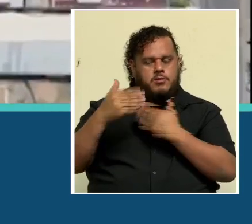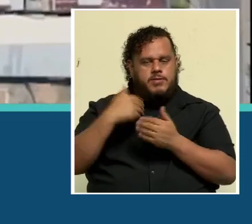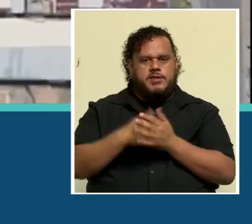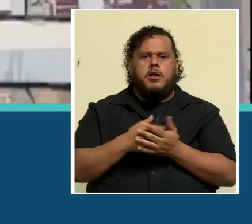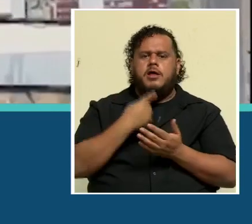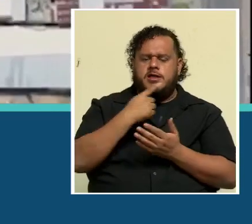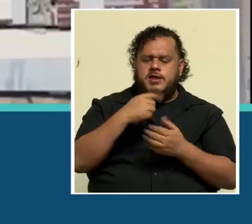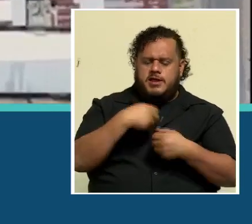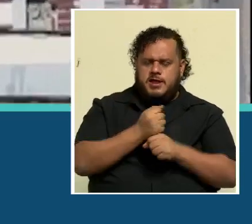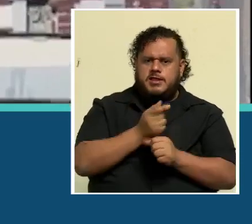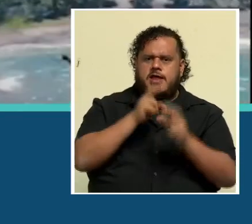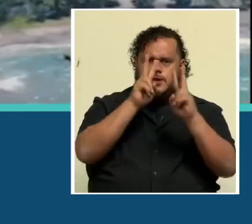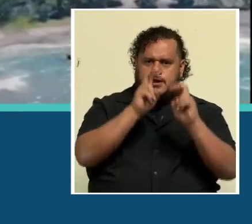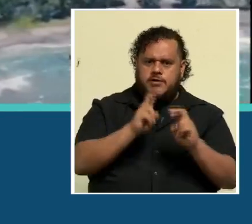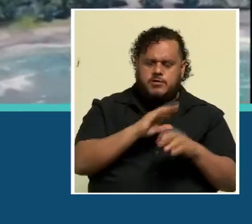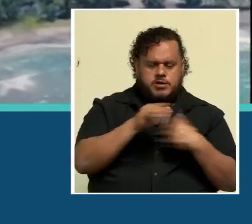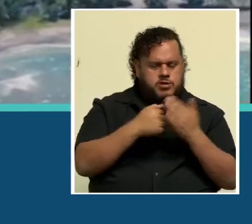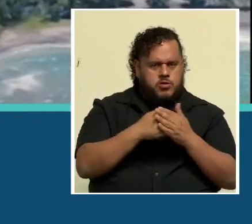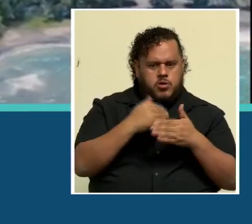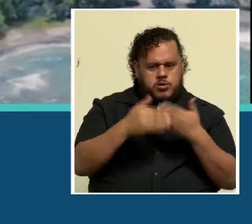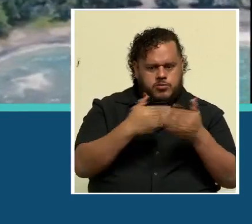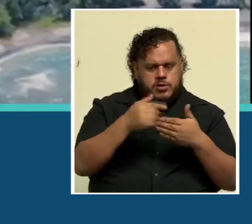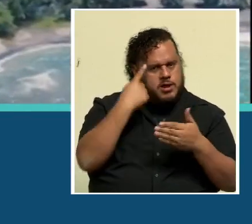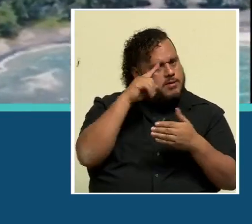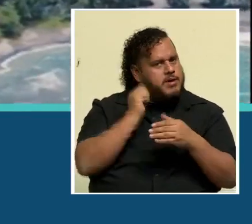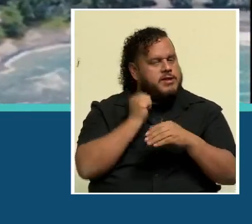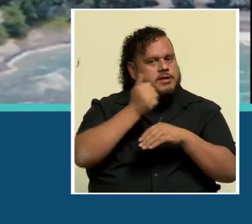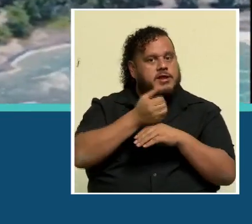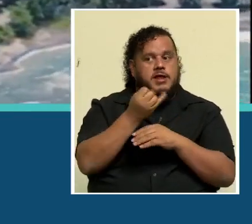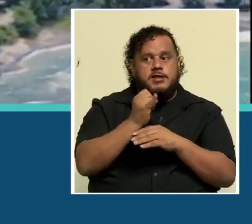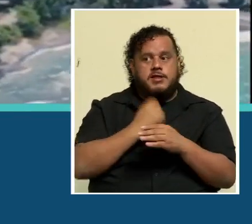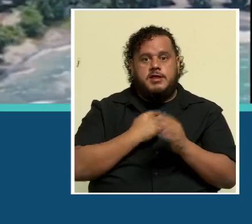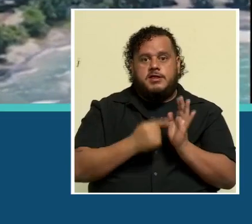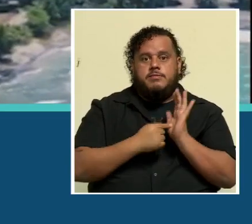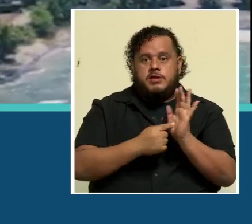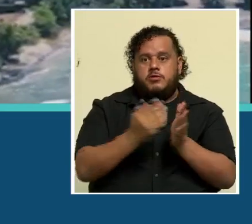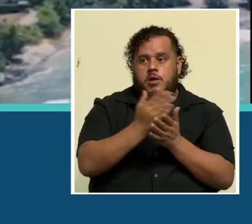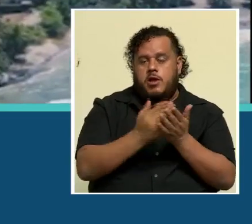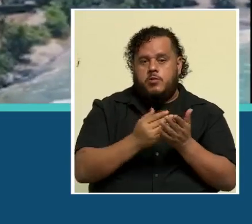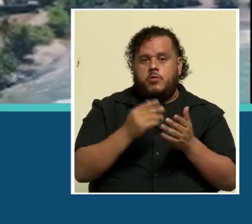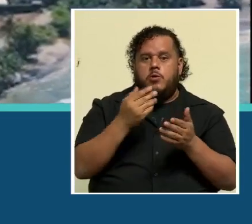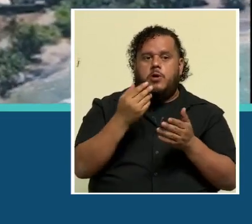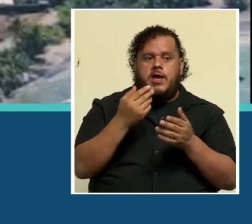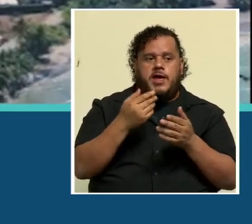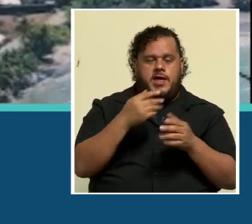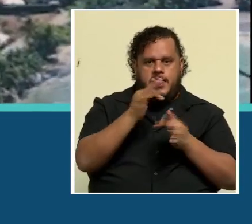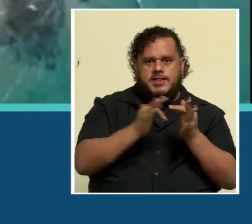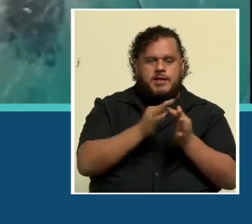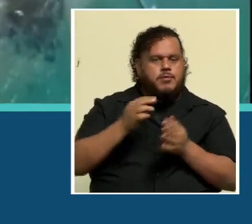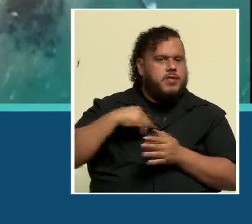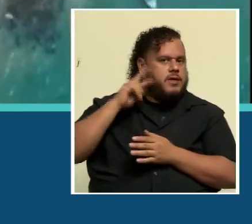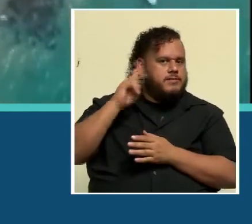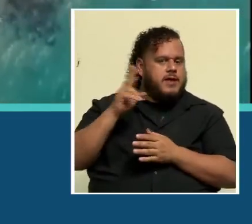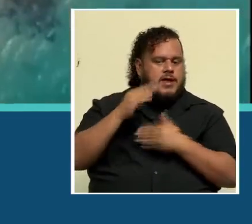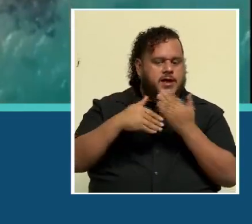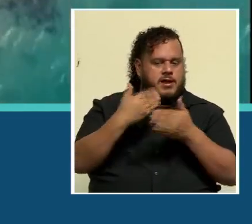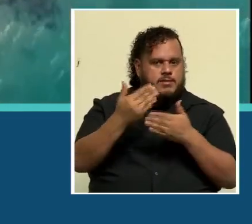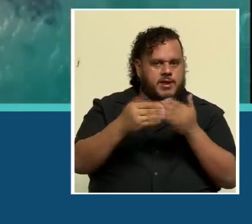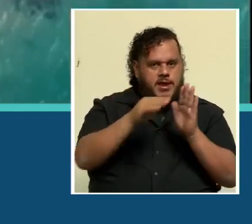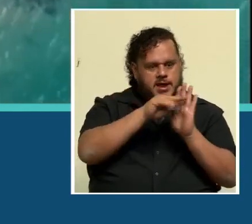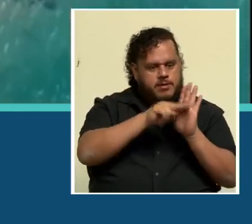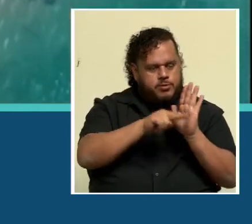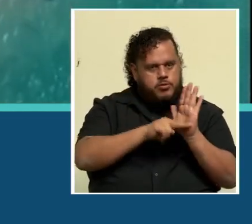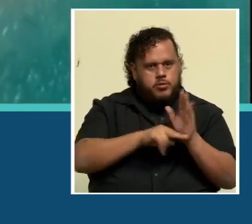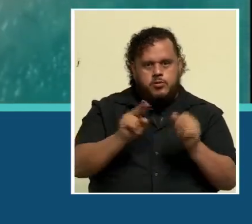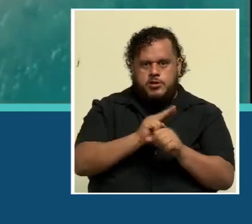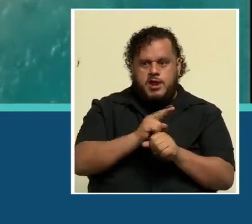se realiza la revisión de protocolos para establecer si se presentó algún tipo de omisión en el protocolo utilizado y, de ser así, establecer